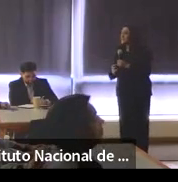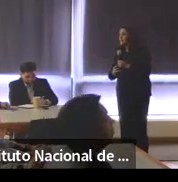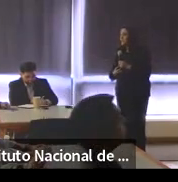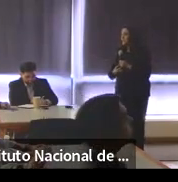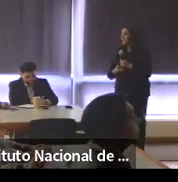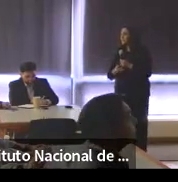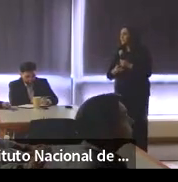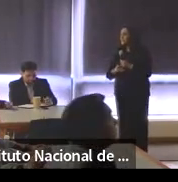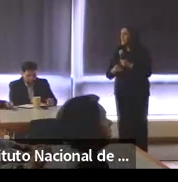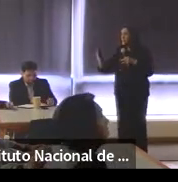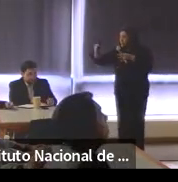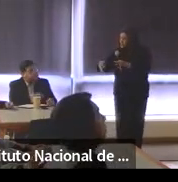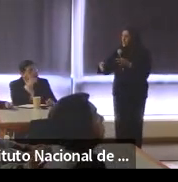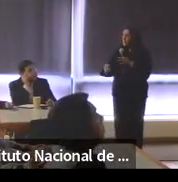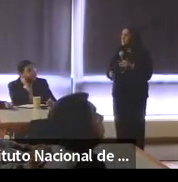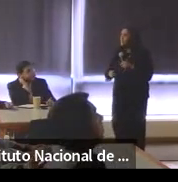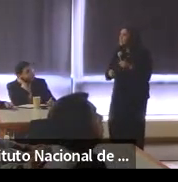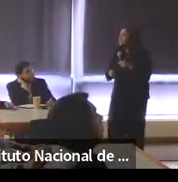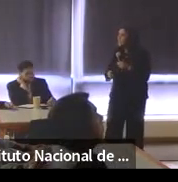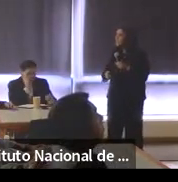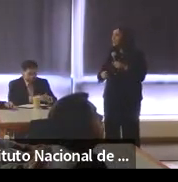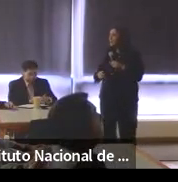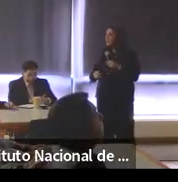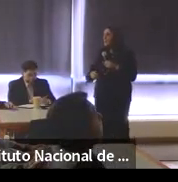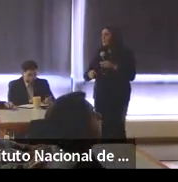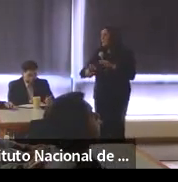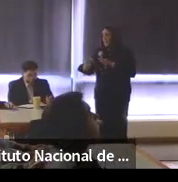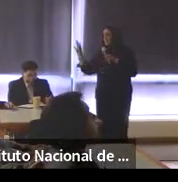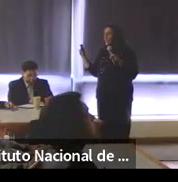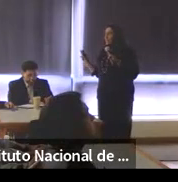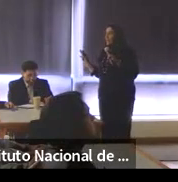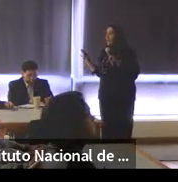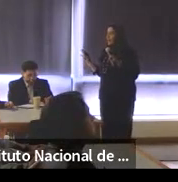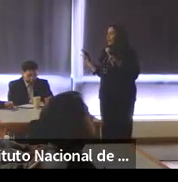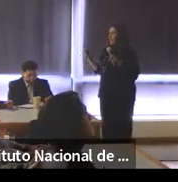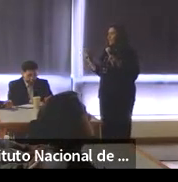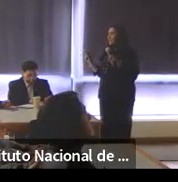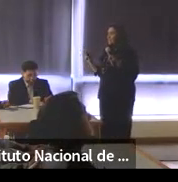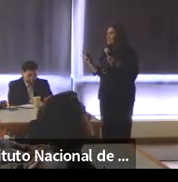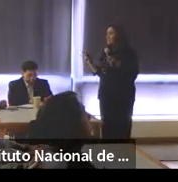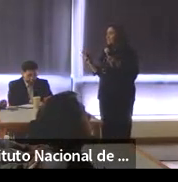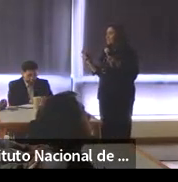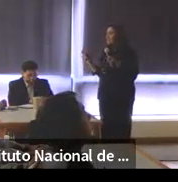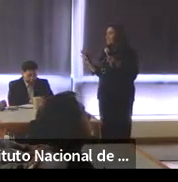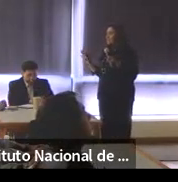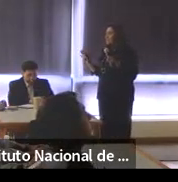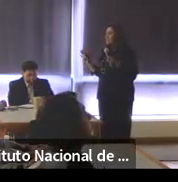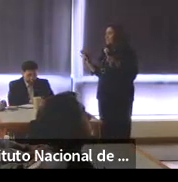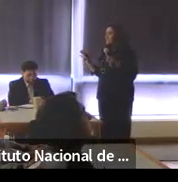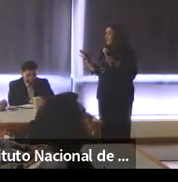que causa el conflicto y cuando son al interior de un equipo te transgrede la operación